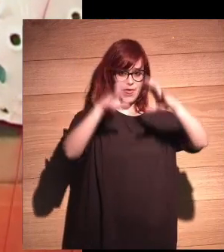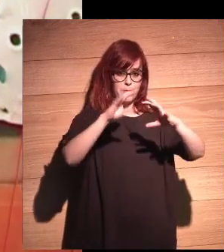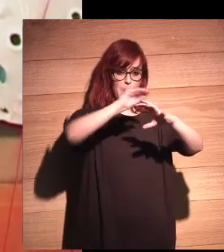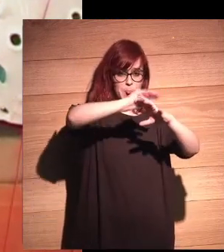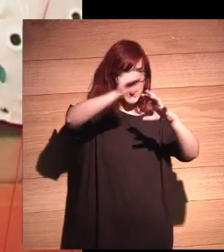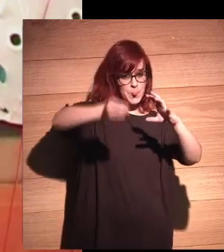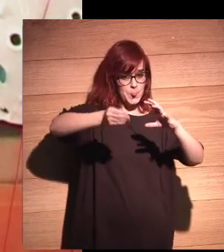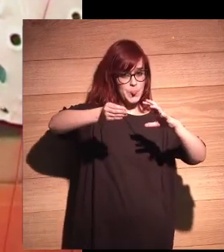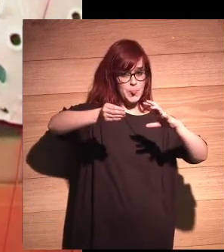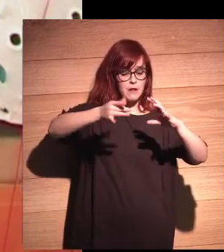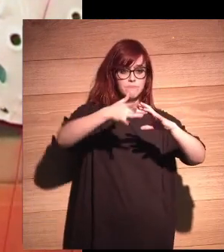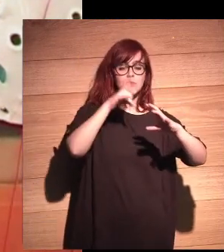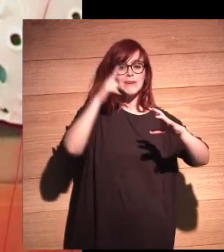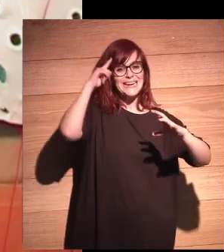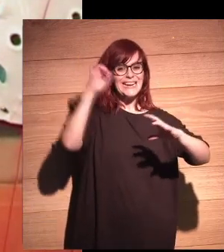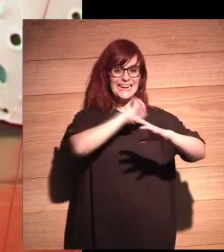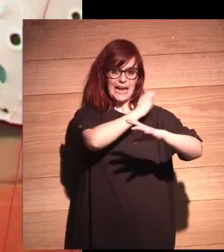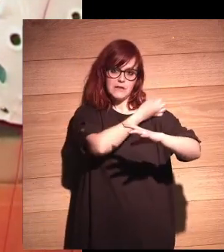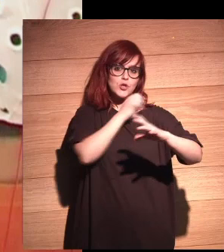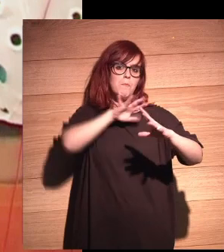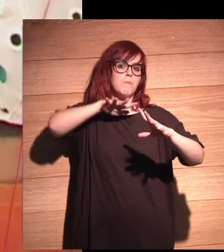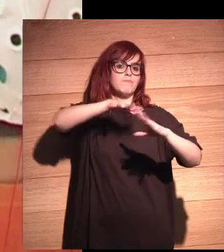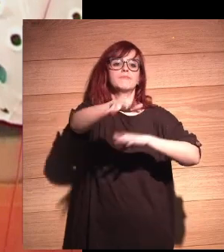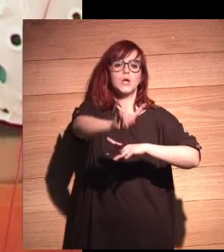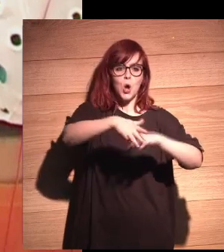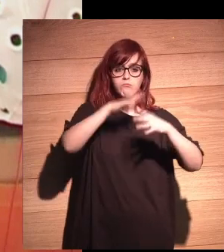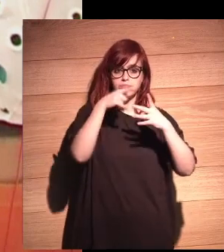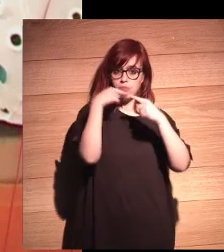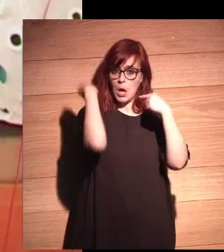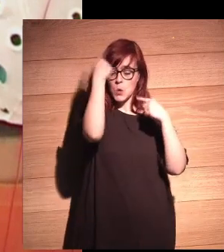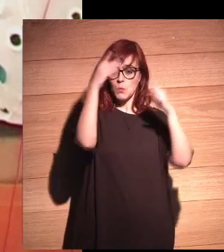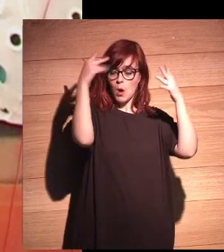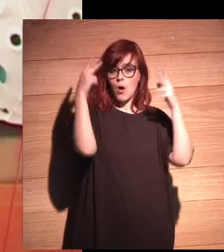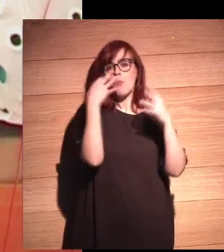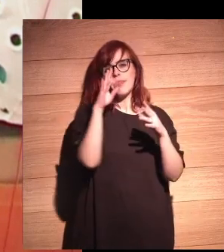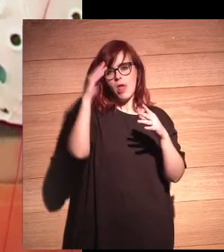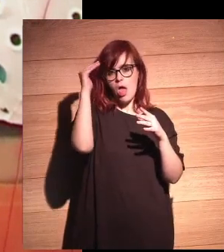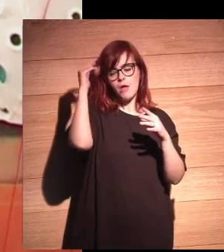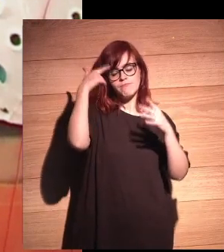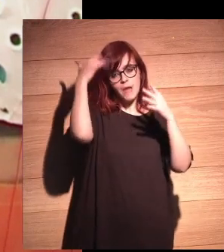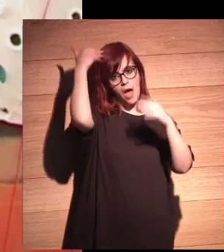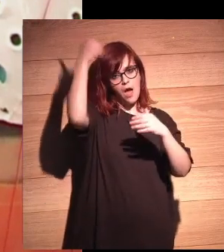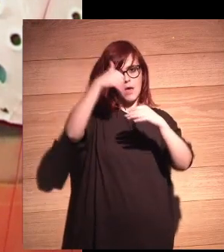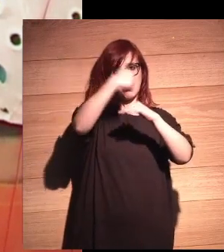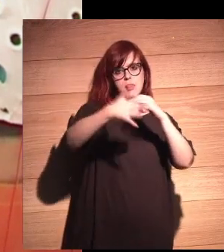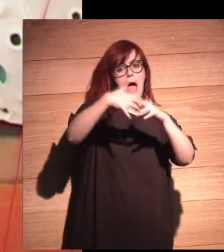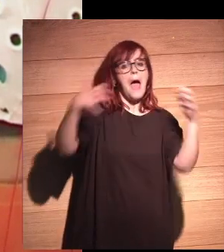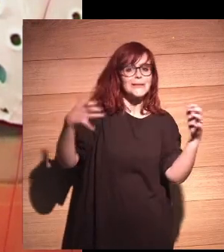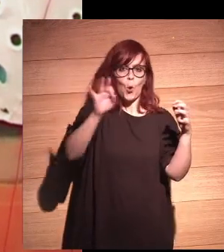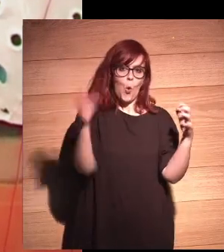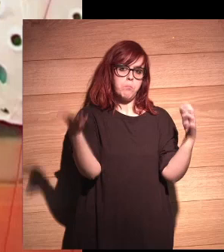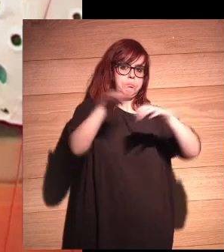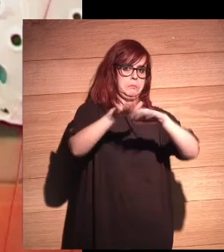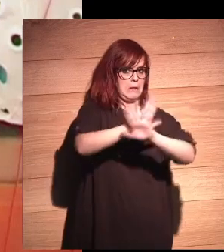cerebral. En este caso es con un registro no invasivo, pero podría ser con un registro invasivo, y se puede